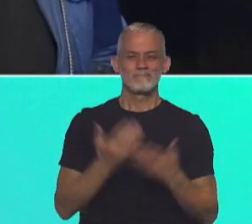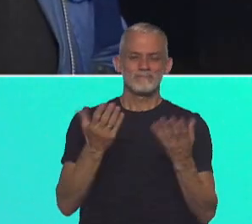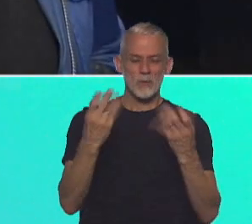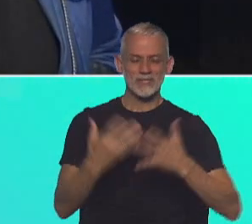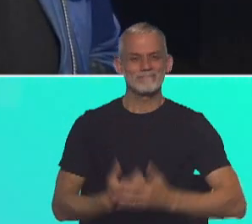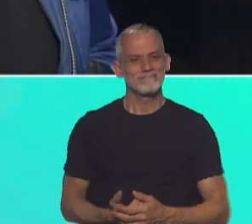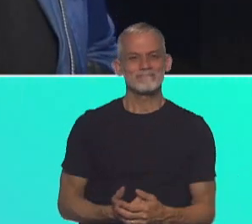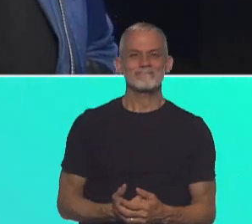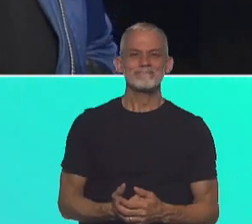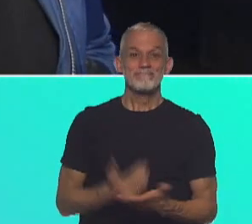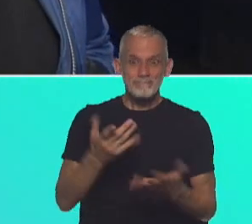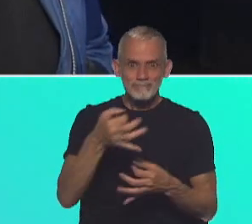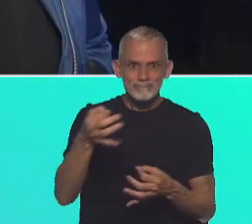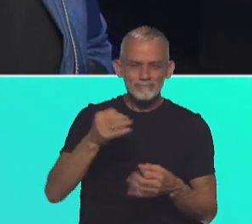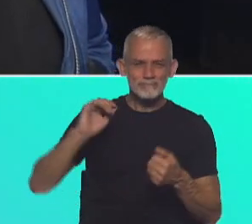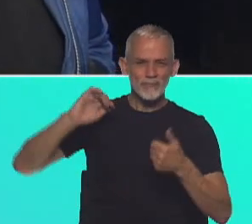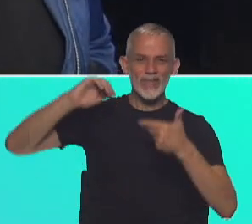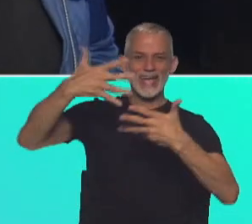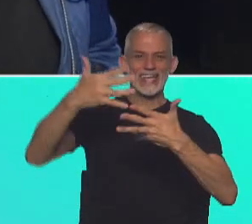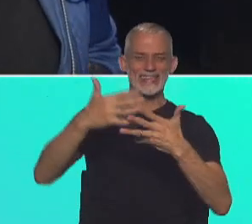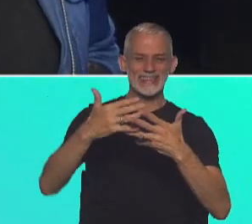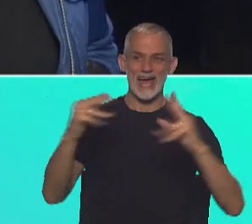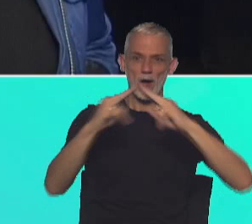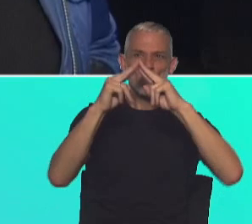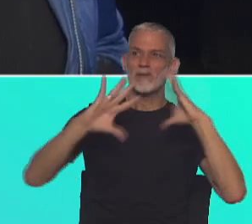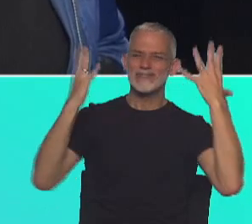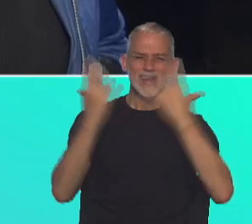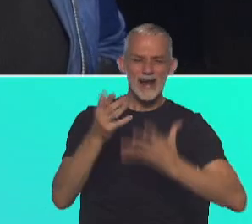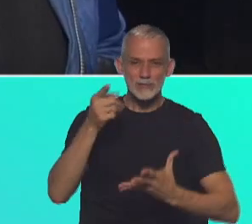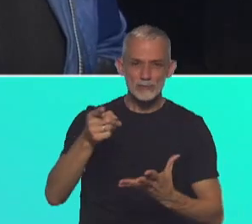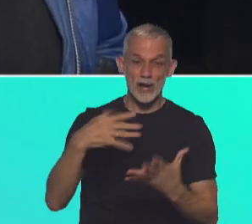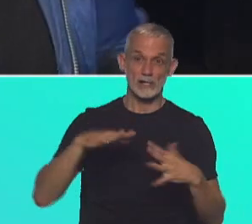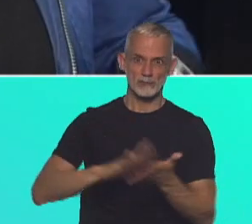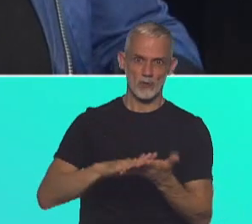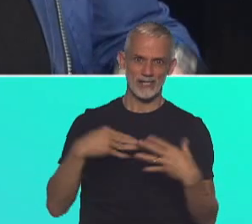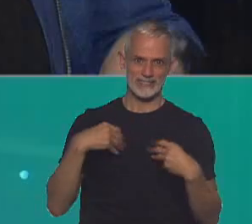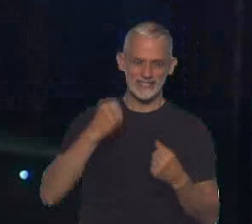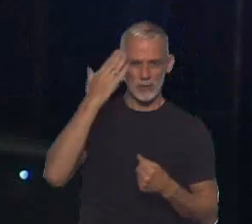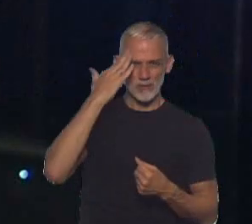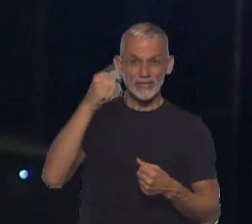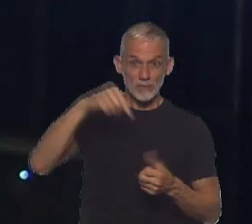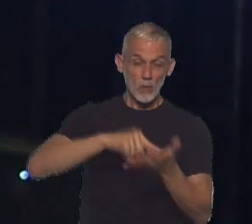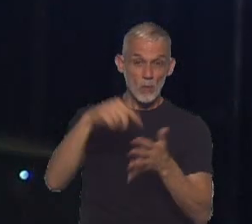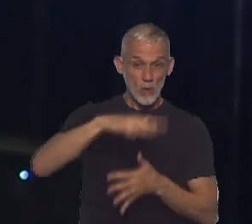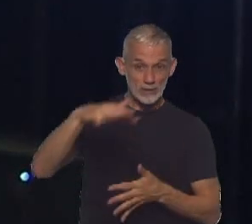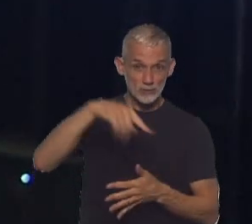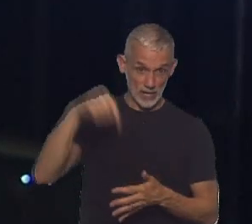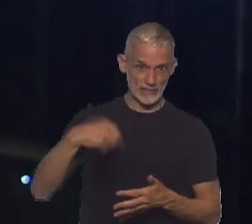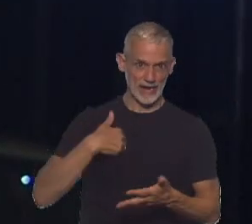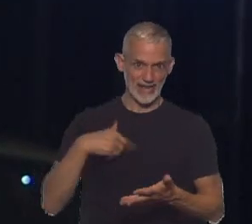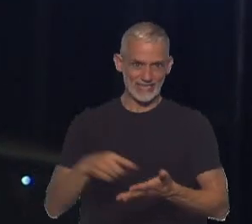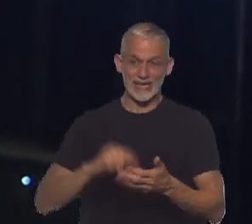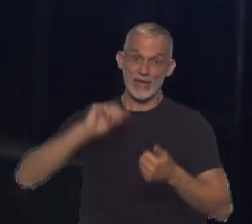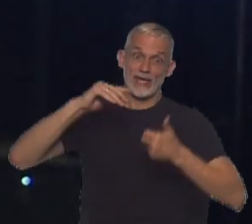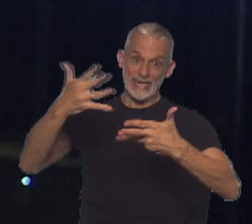¿Cómo les va, Pablo, Verónica? Lo cierto es que es la quinta cumbre internacional mundial de salud mental. Es aquí en Buenos Aires, en la República Argentina. Es la quinta